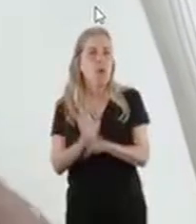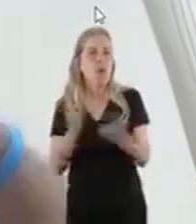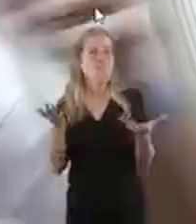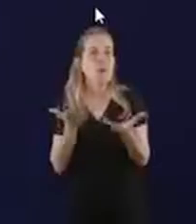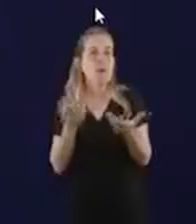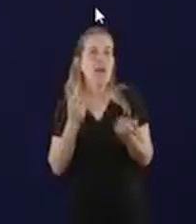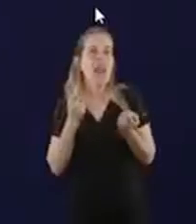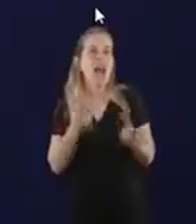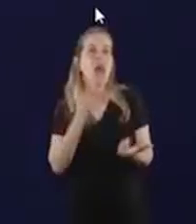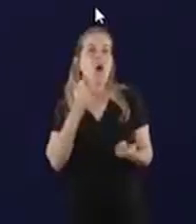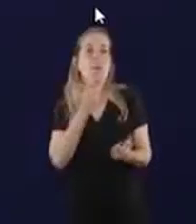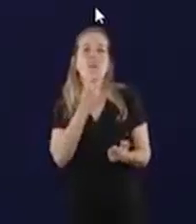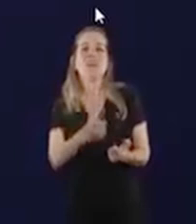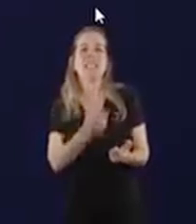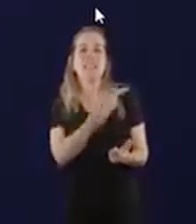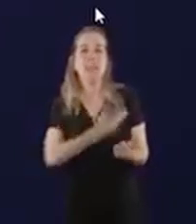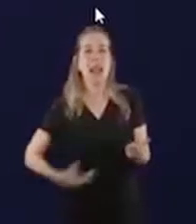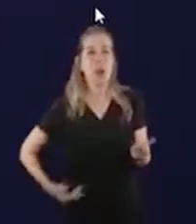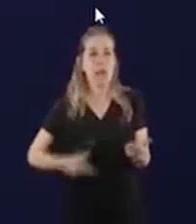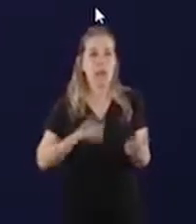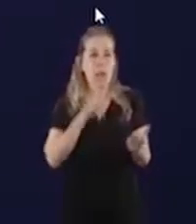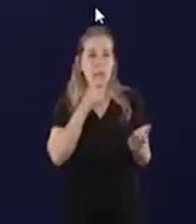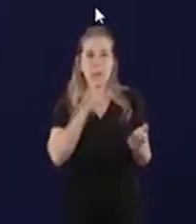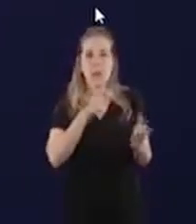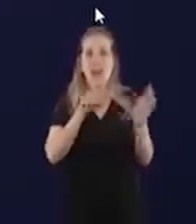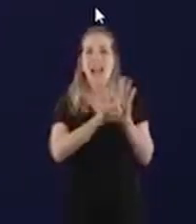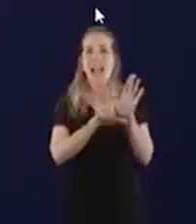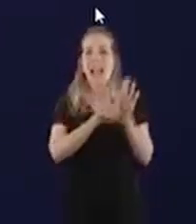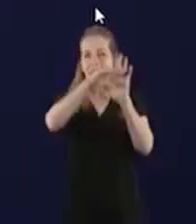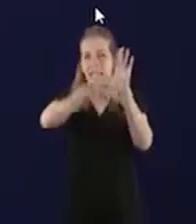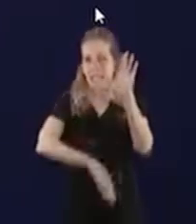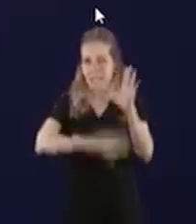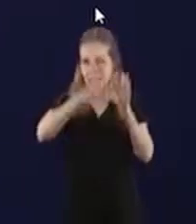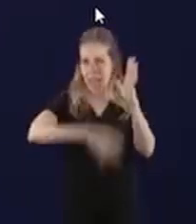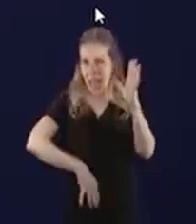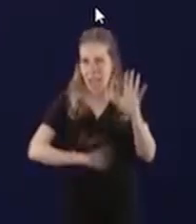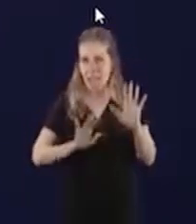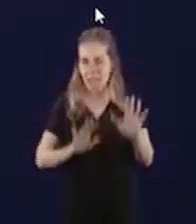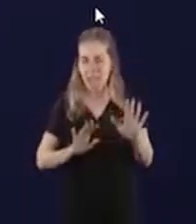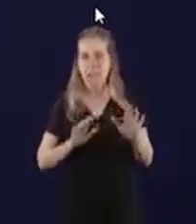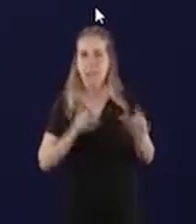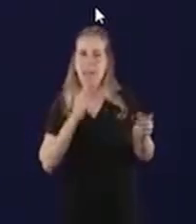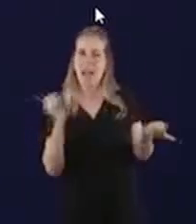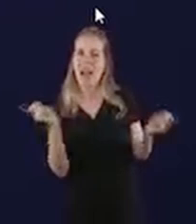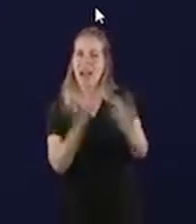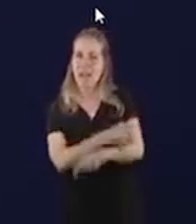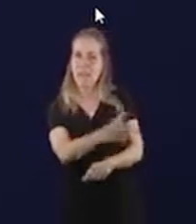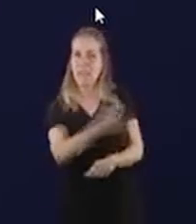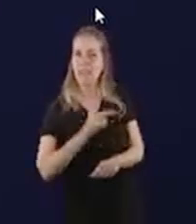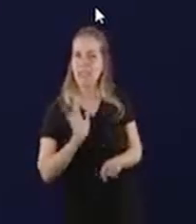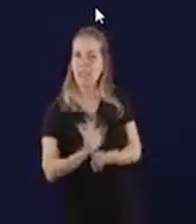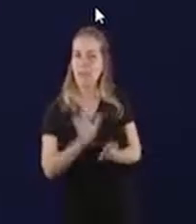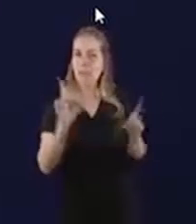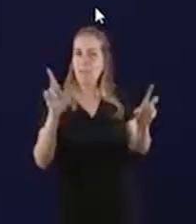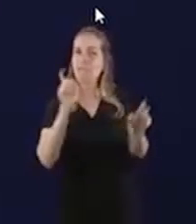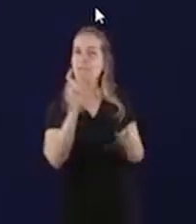Gracias eh empiezo por el final digamos la definición de cheque en blanco